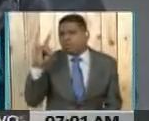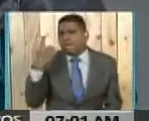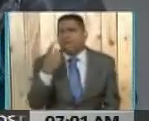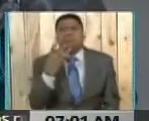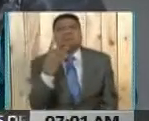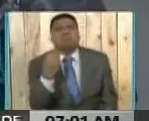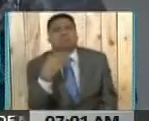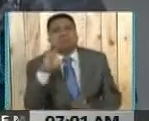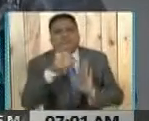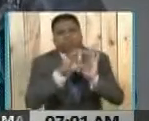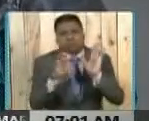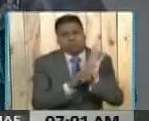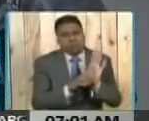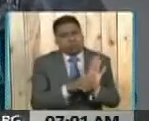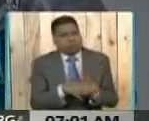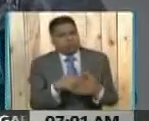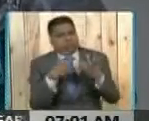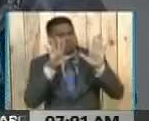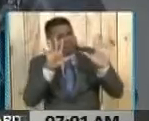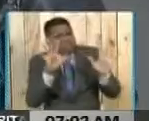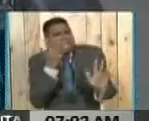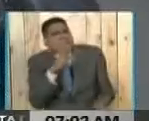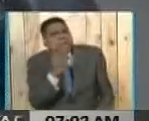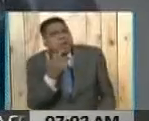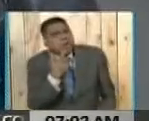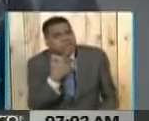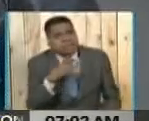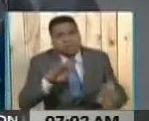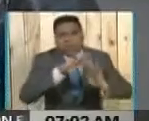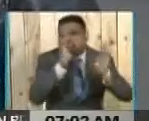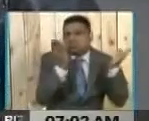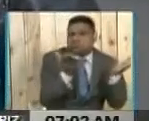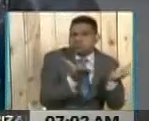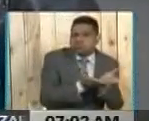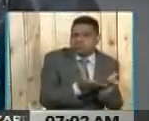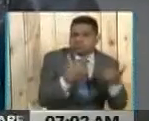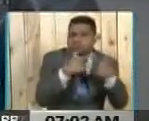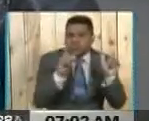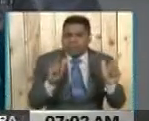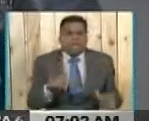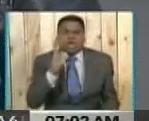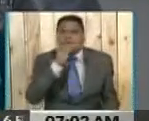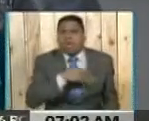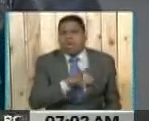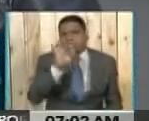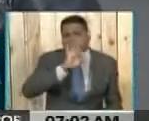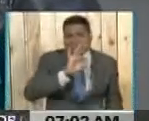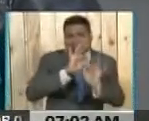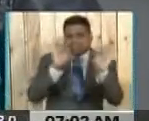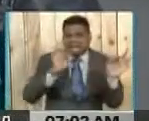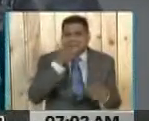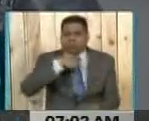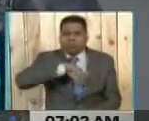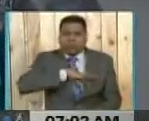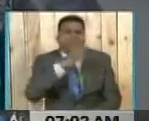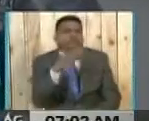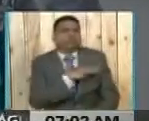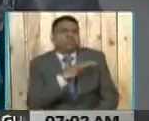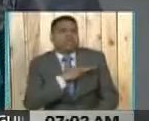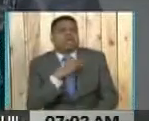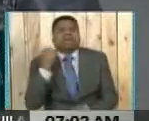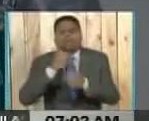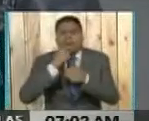simplemente esas constituciones pensaban un mundo liberal que en América Latina no existía, que nuestras sociedades funcionaban de otra